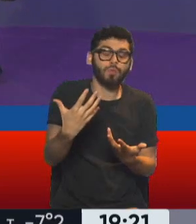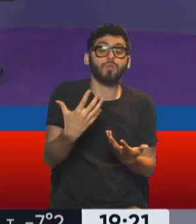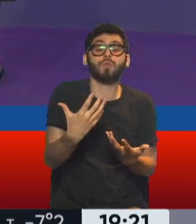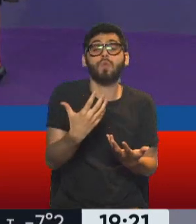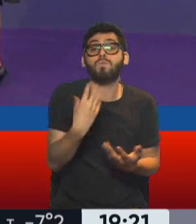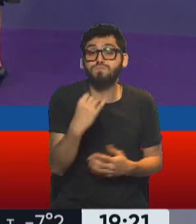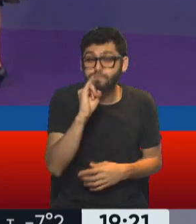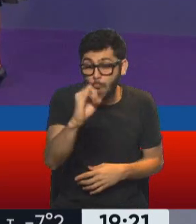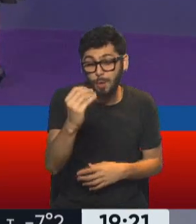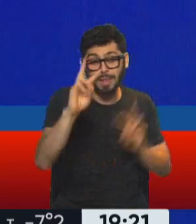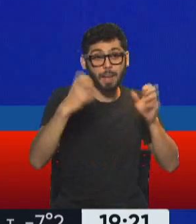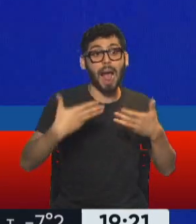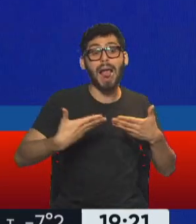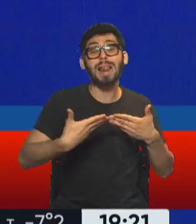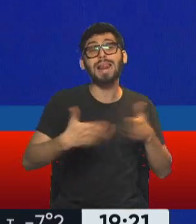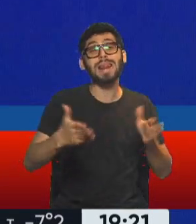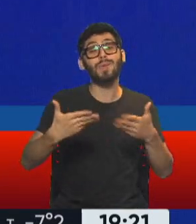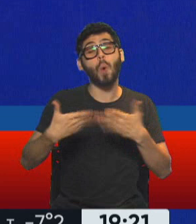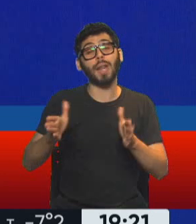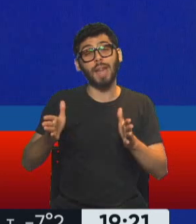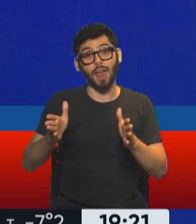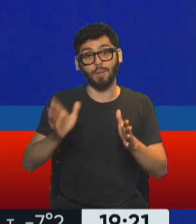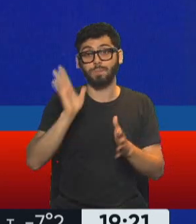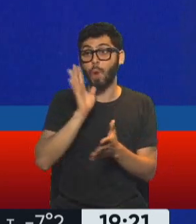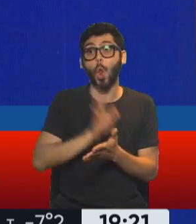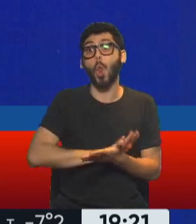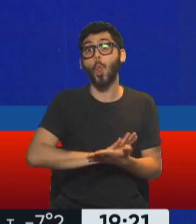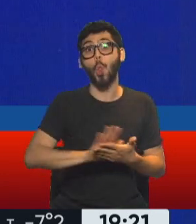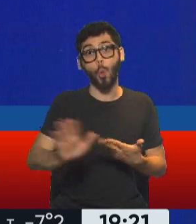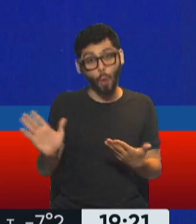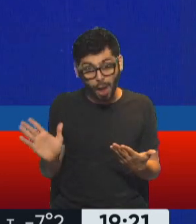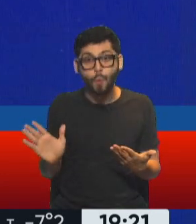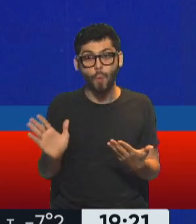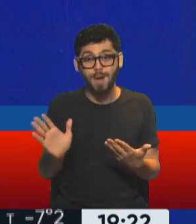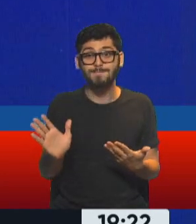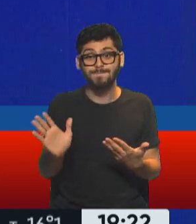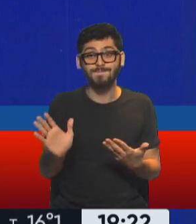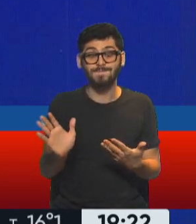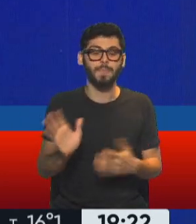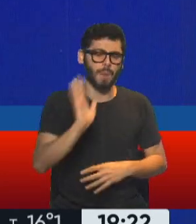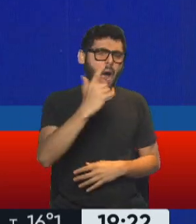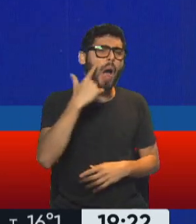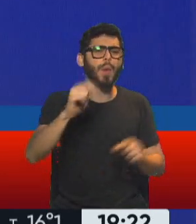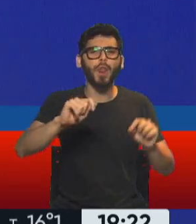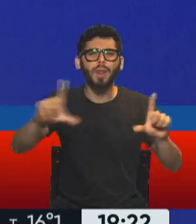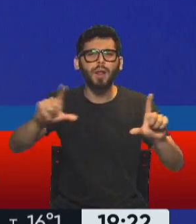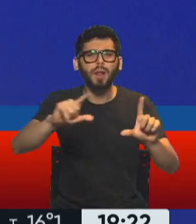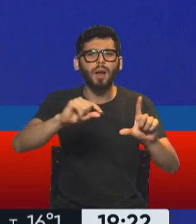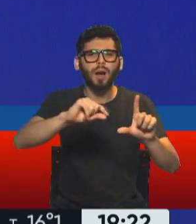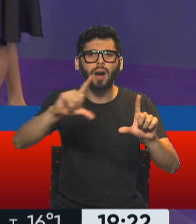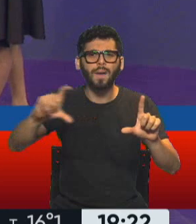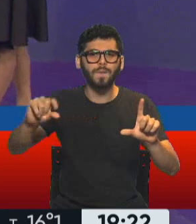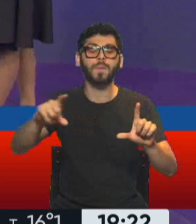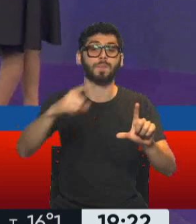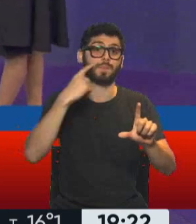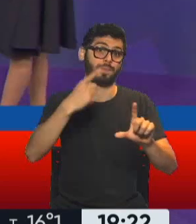estamos sí, estrenando. ahora lo vamos a hablar. Que estamos también. estrenando. Repasemos el gráfico, doctor, para entenderlo. Fíjese,